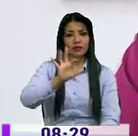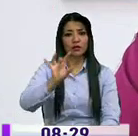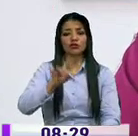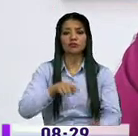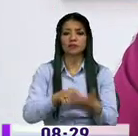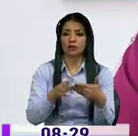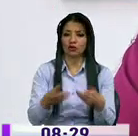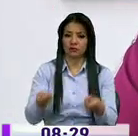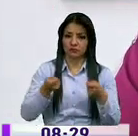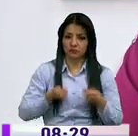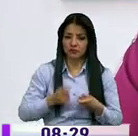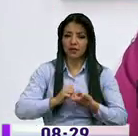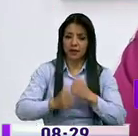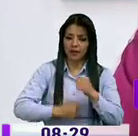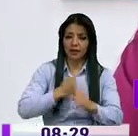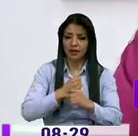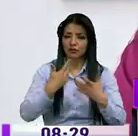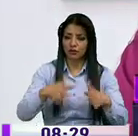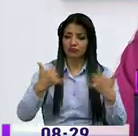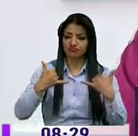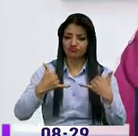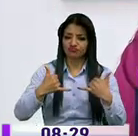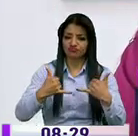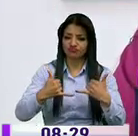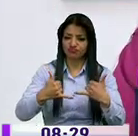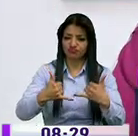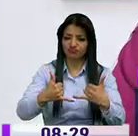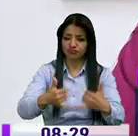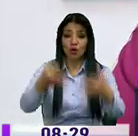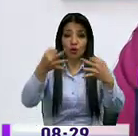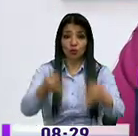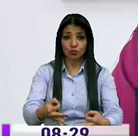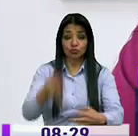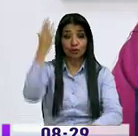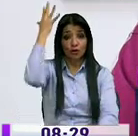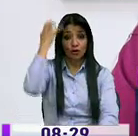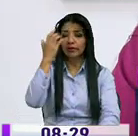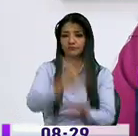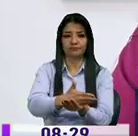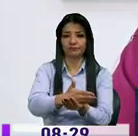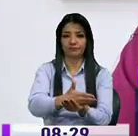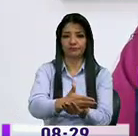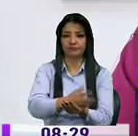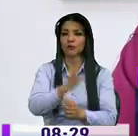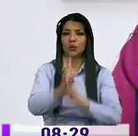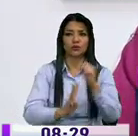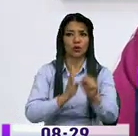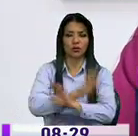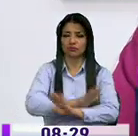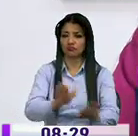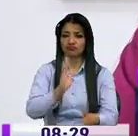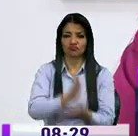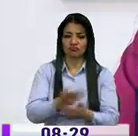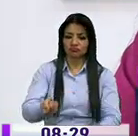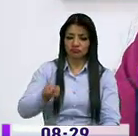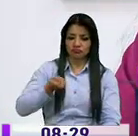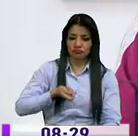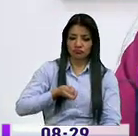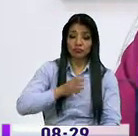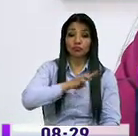$38,000 que nos daban anualmente, pero esta partida presupuestaria fue eliminada hace 4 años y no recibimos